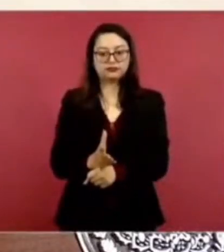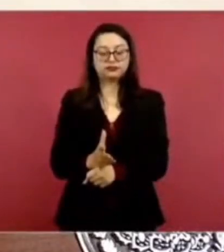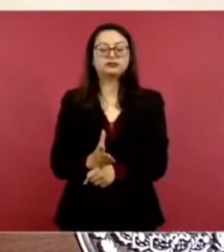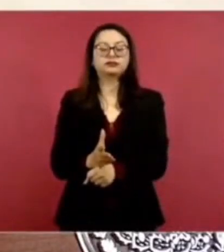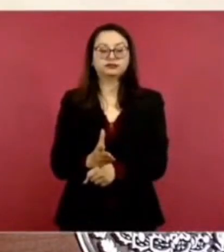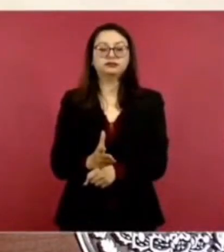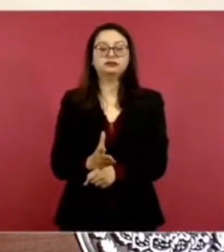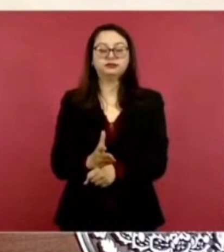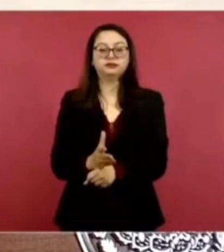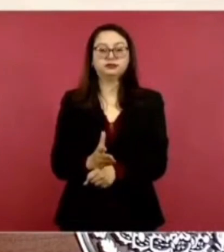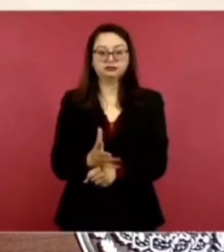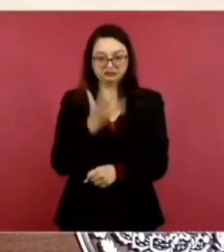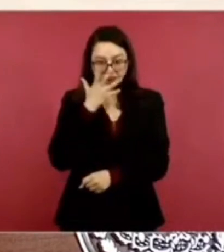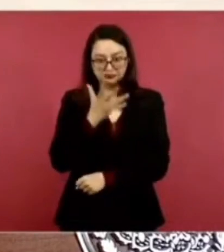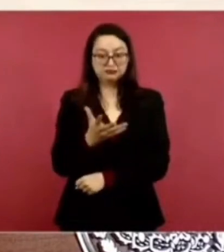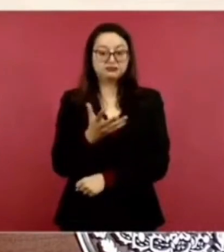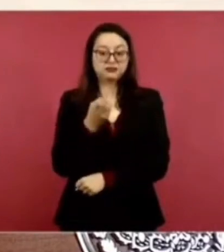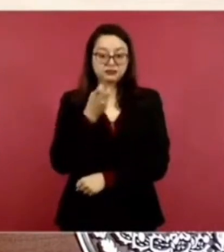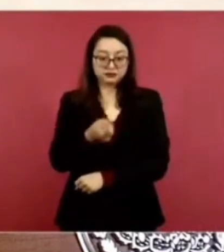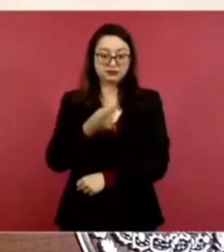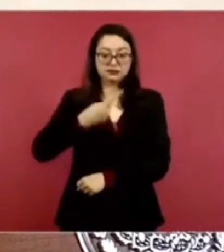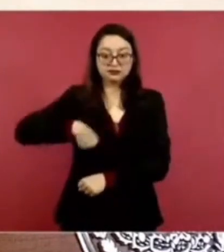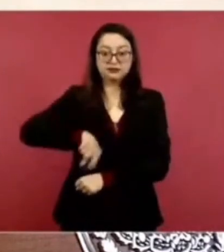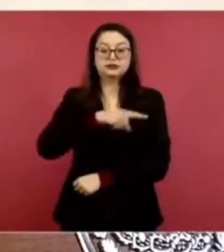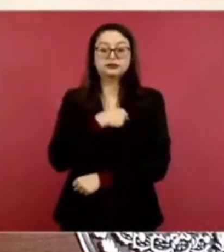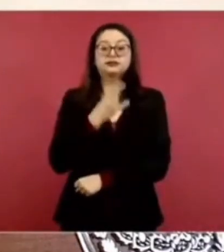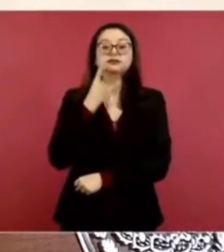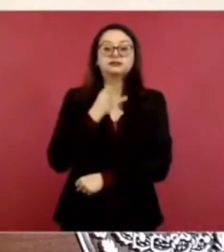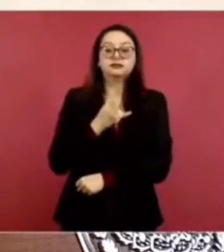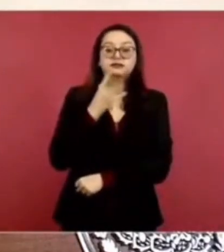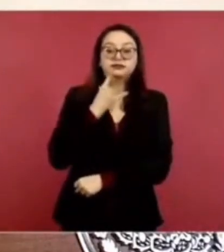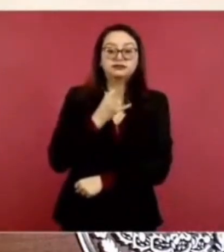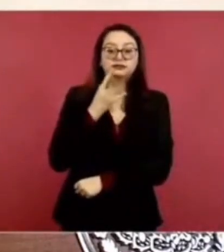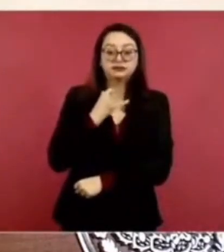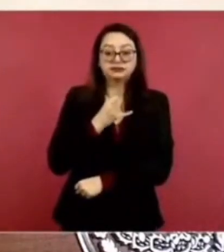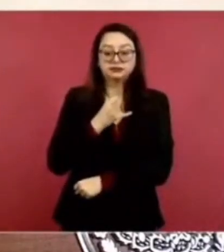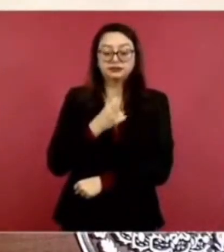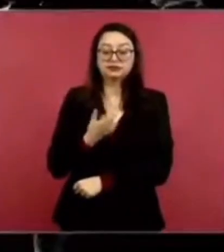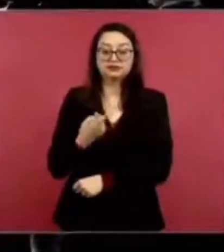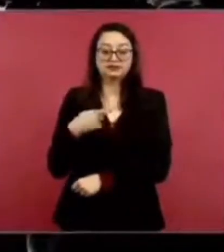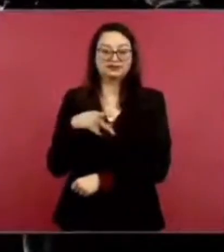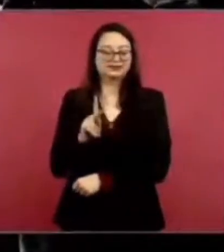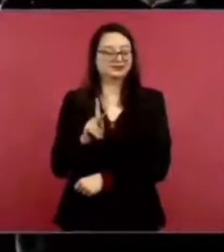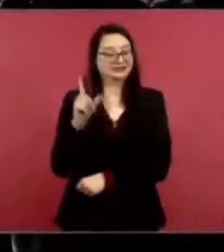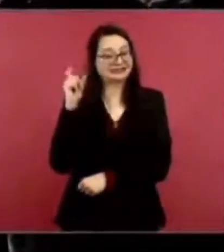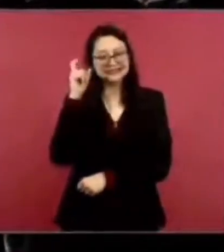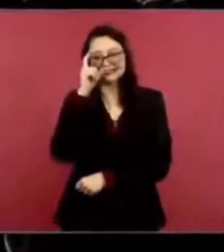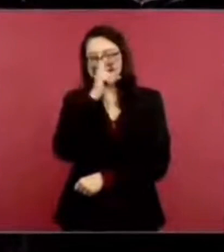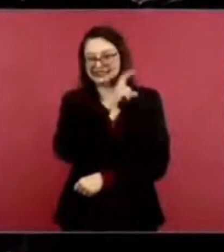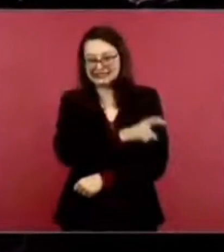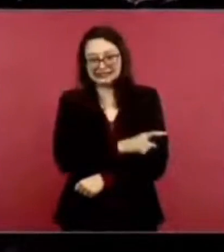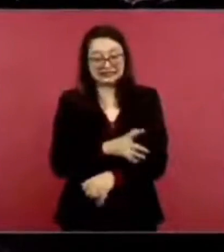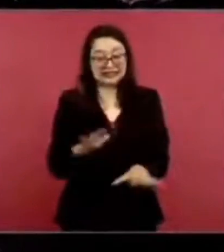impunidad Y eso es lo que estamos llevando a cabo pero así son las